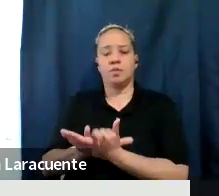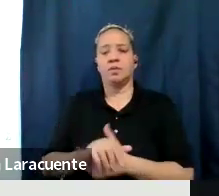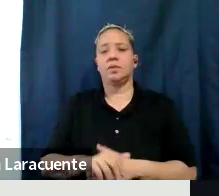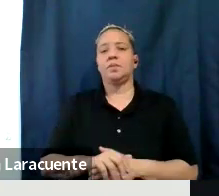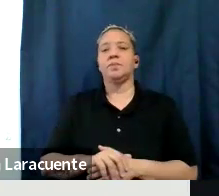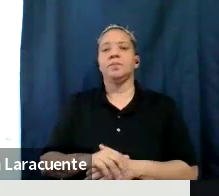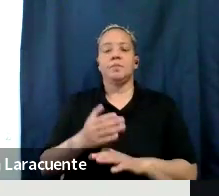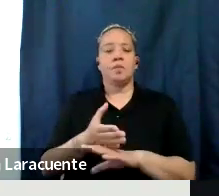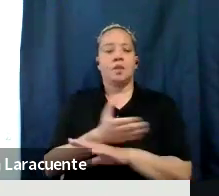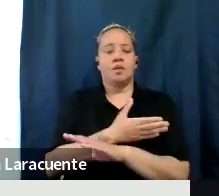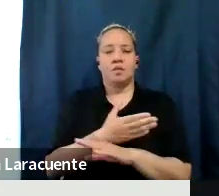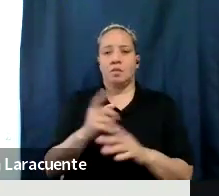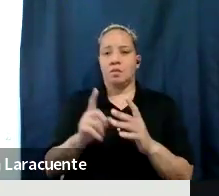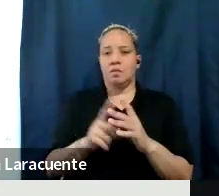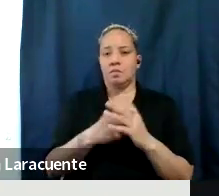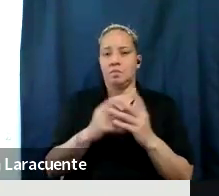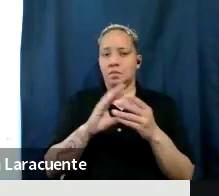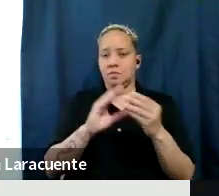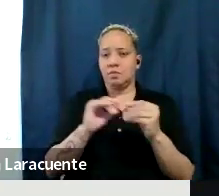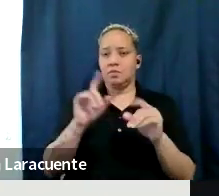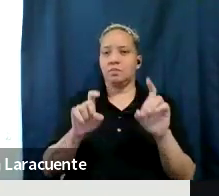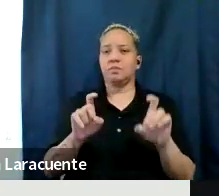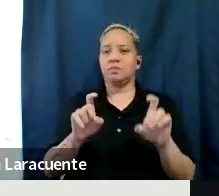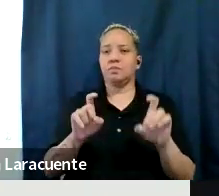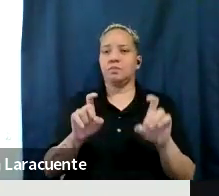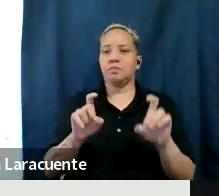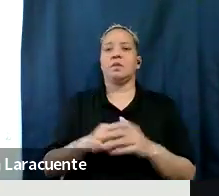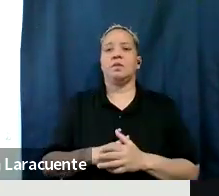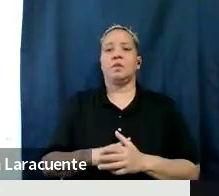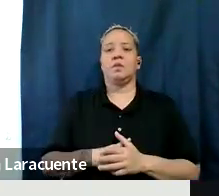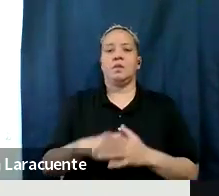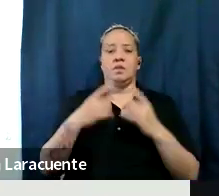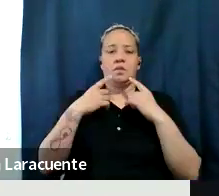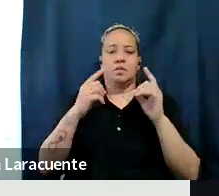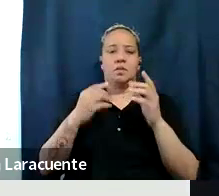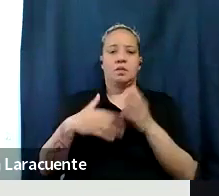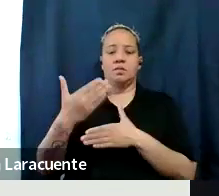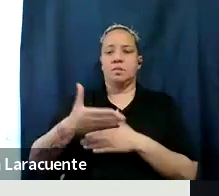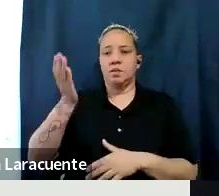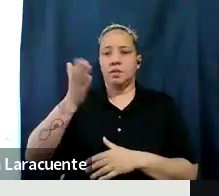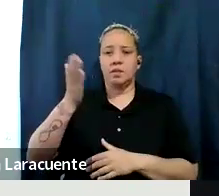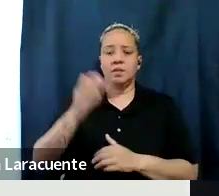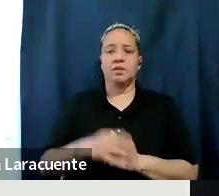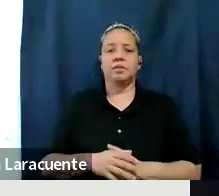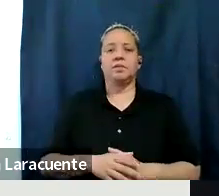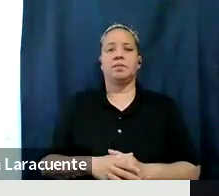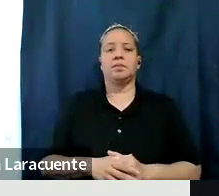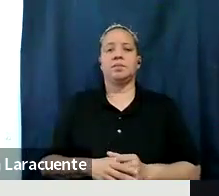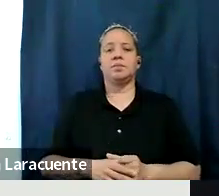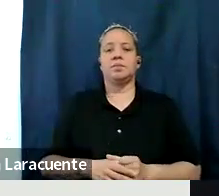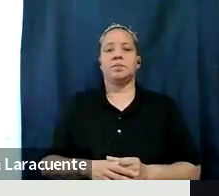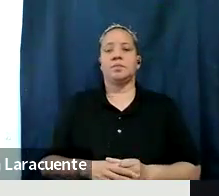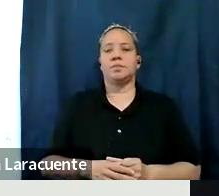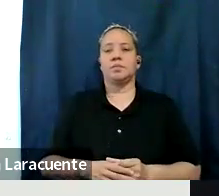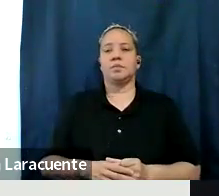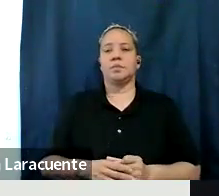de pasar a los comentarios y preguntas que tengamos, como siempre, anunciamos la próxima charla. La próxima charla será